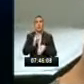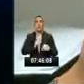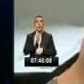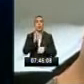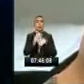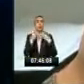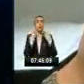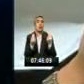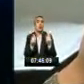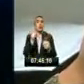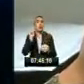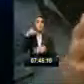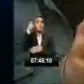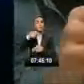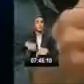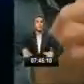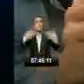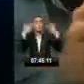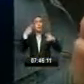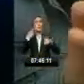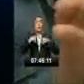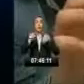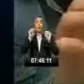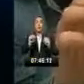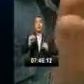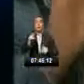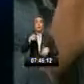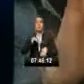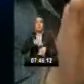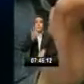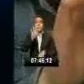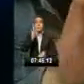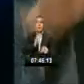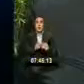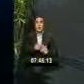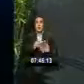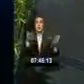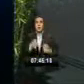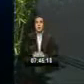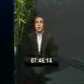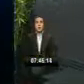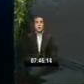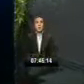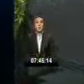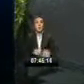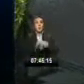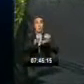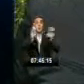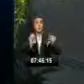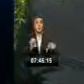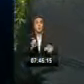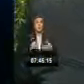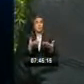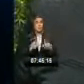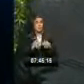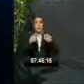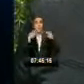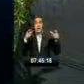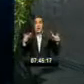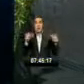utilizaba mayormente para videollamadas. Sin embargo, permitía un límite de 4 participantes. En empresas que eran grandes